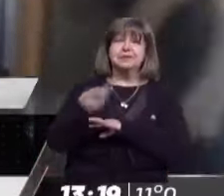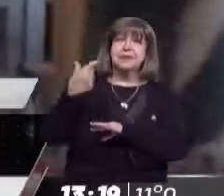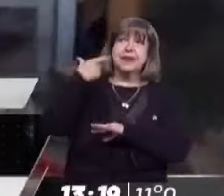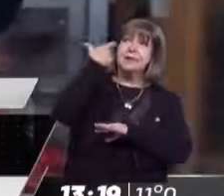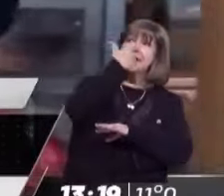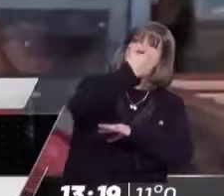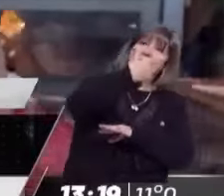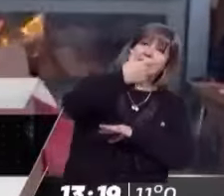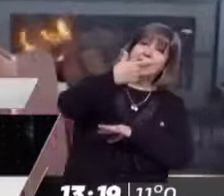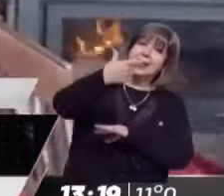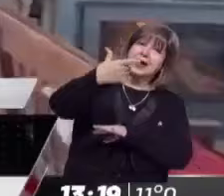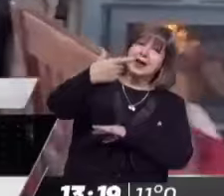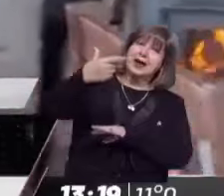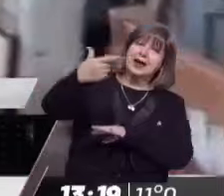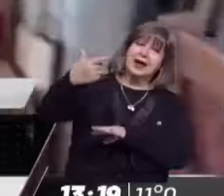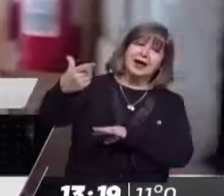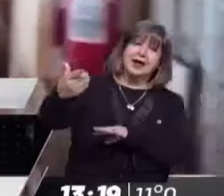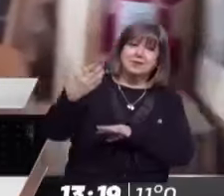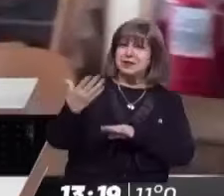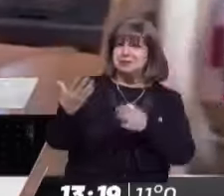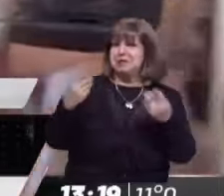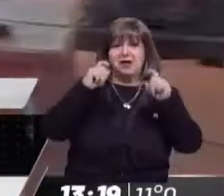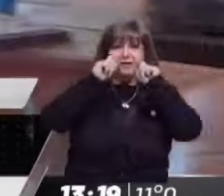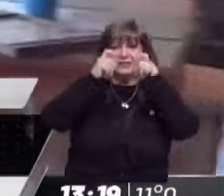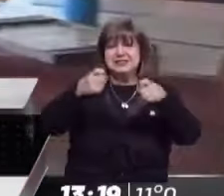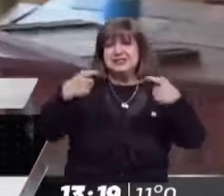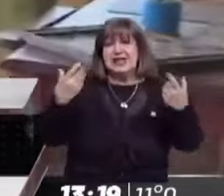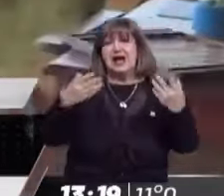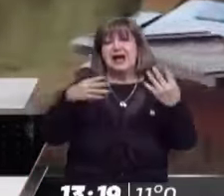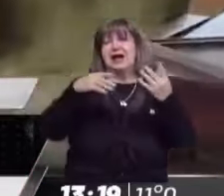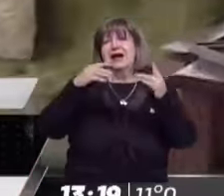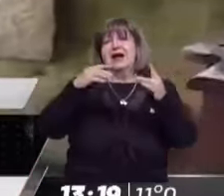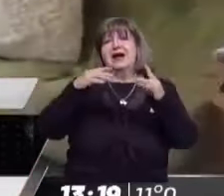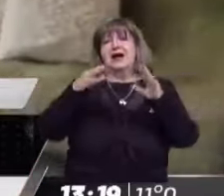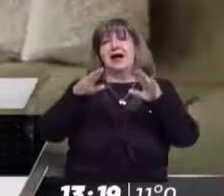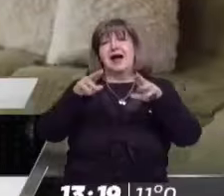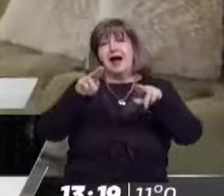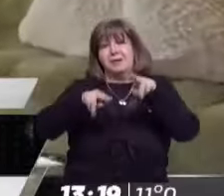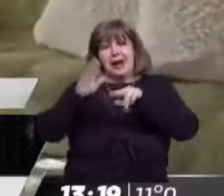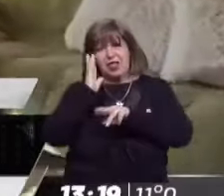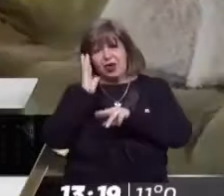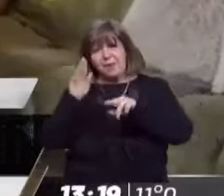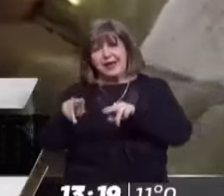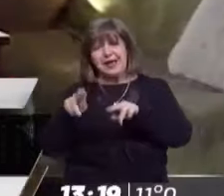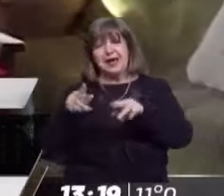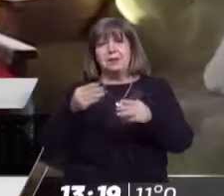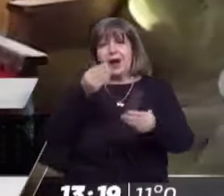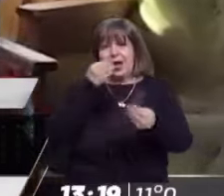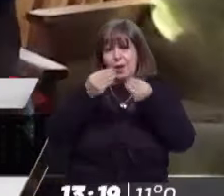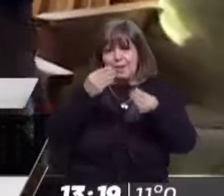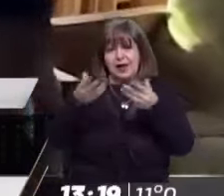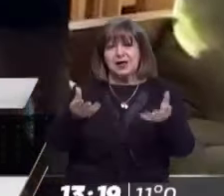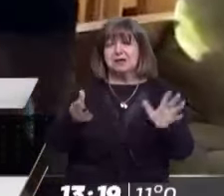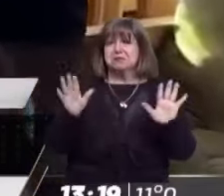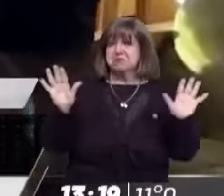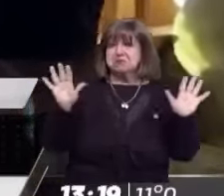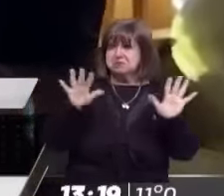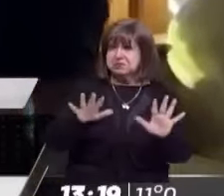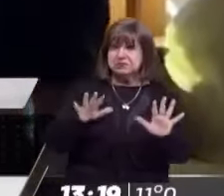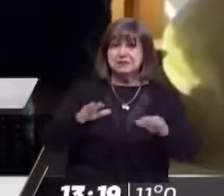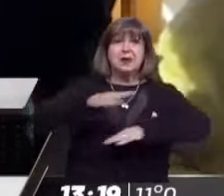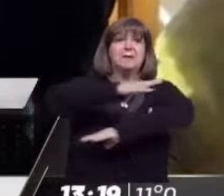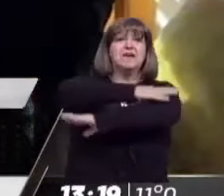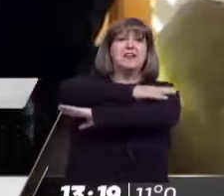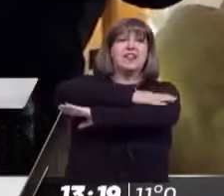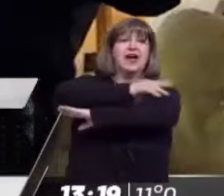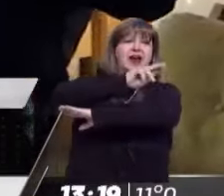es el refugio de montaña por dentro. Mirá lo que es esta sala, esta vista. Bueno,